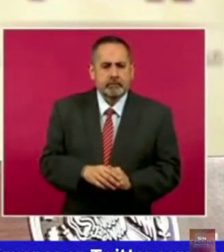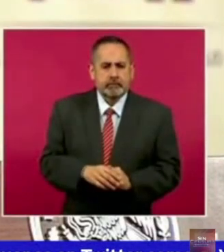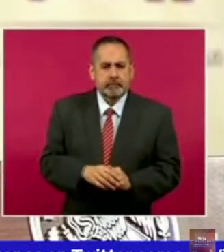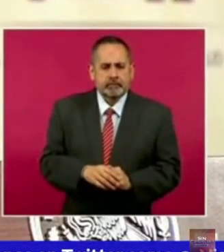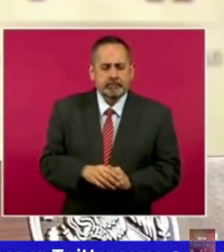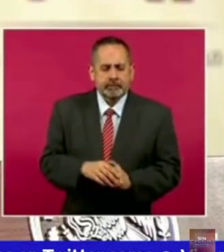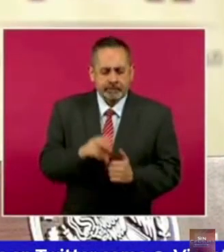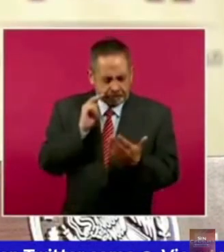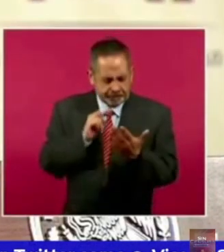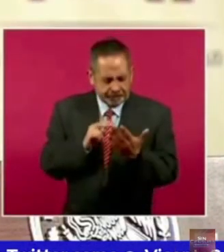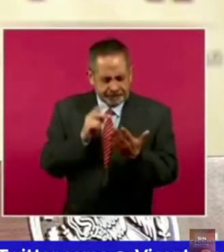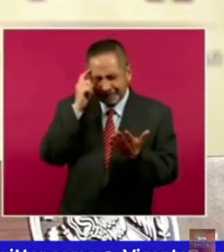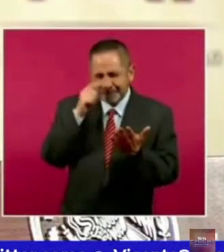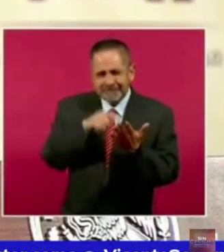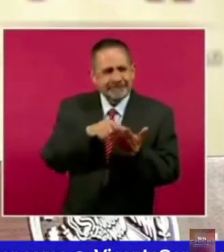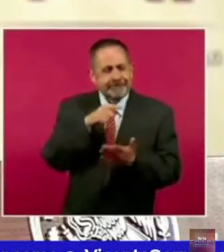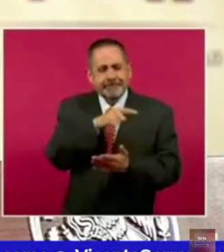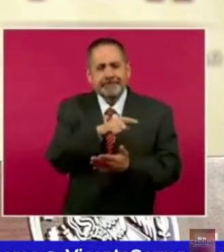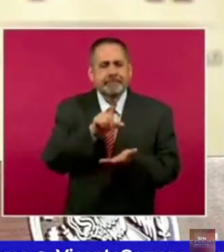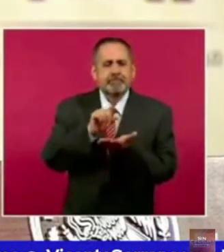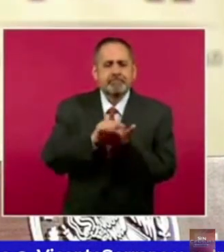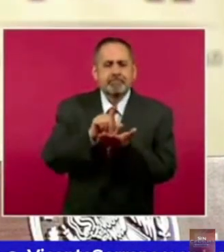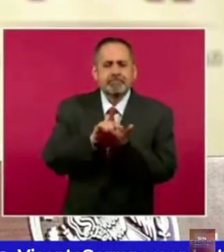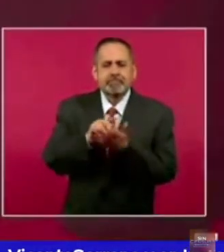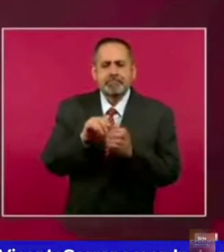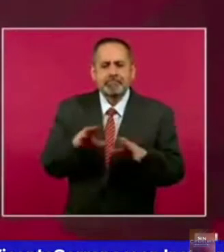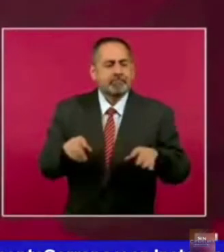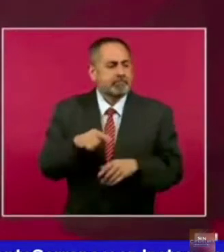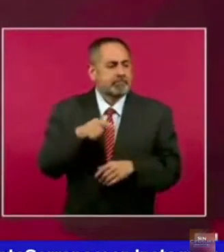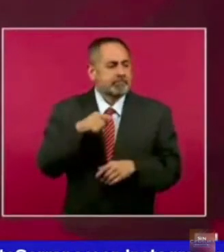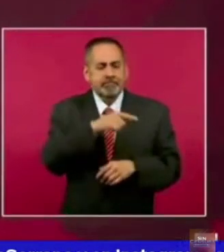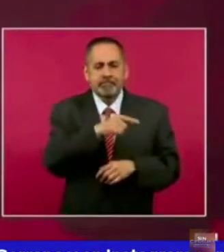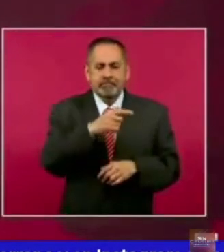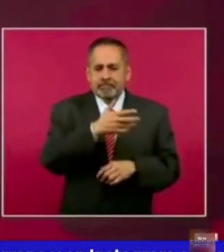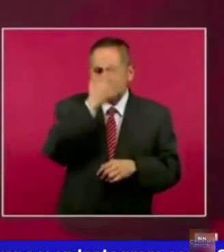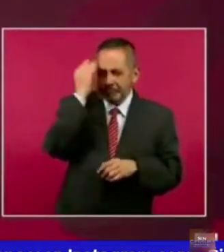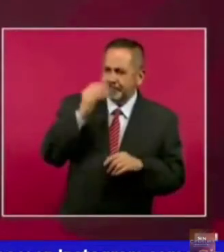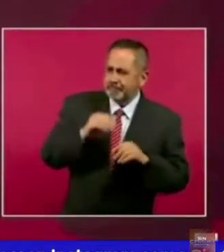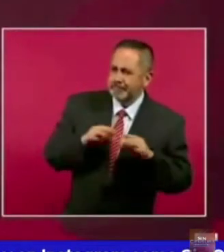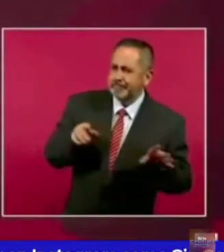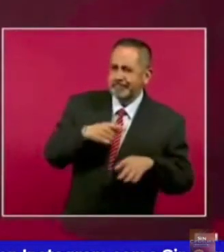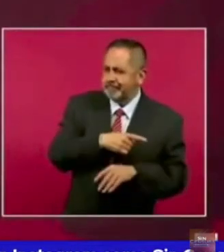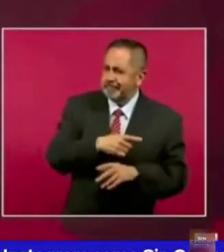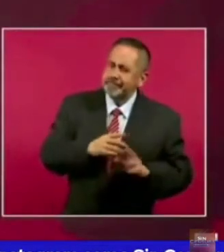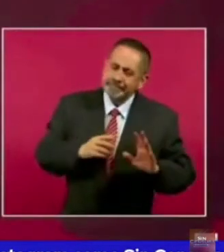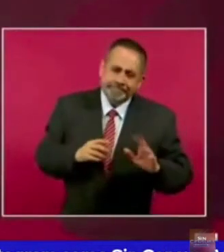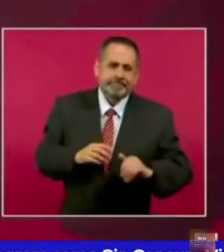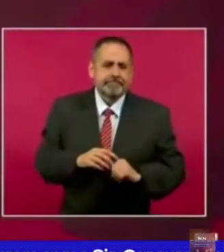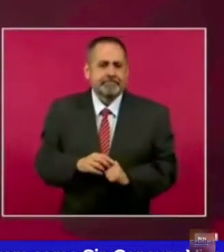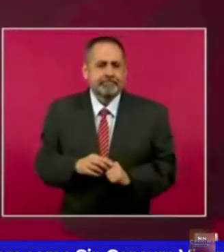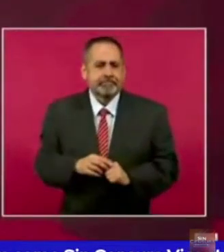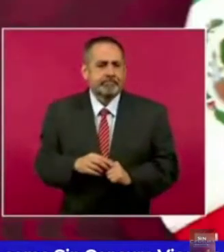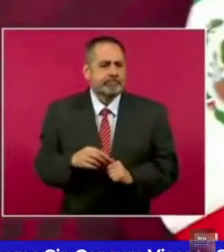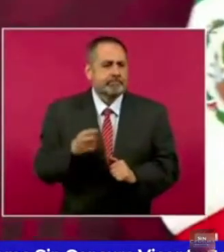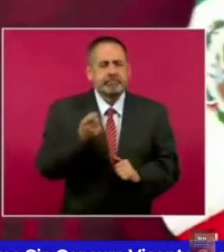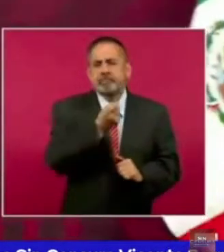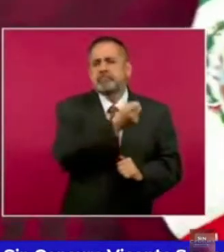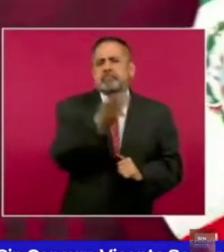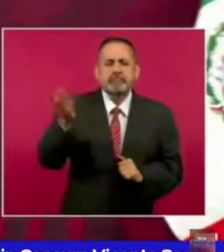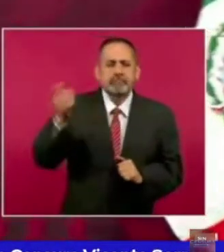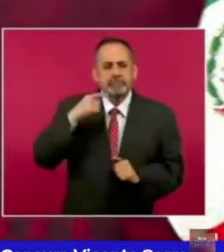Twitter no había escuchado esta declaración. Además, yo creo que ya muchos